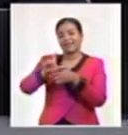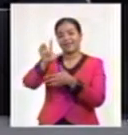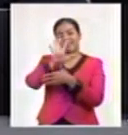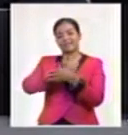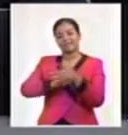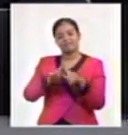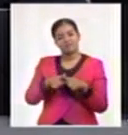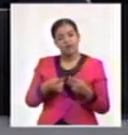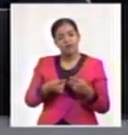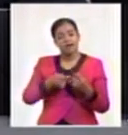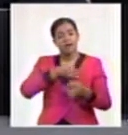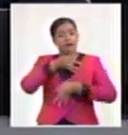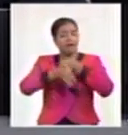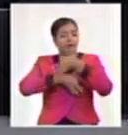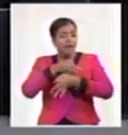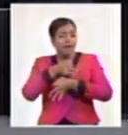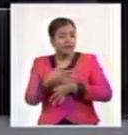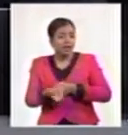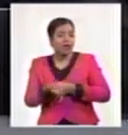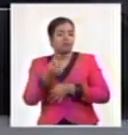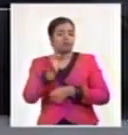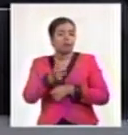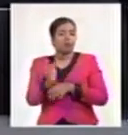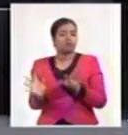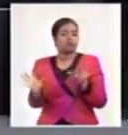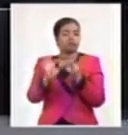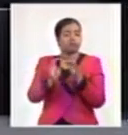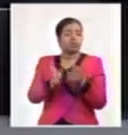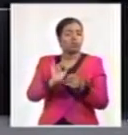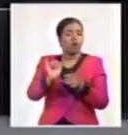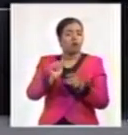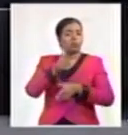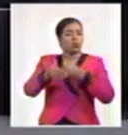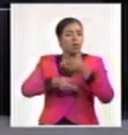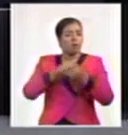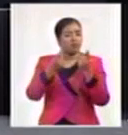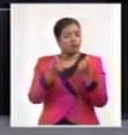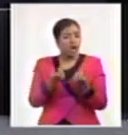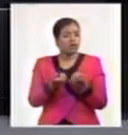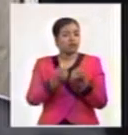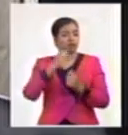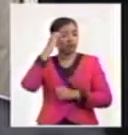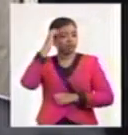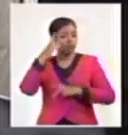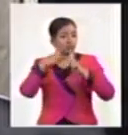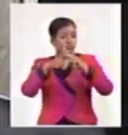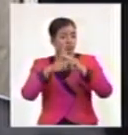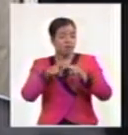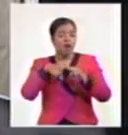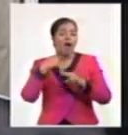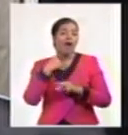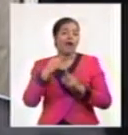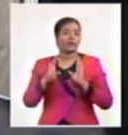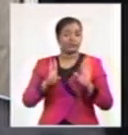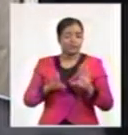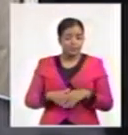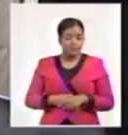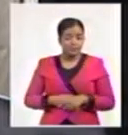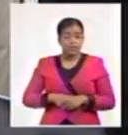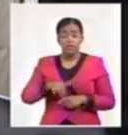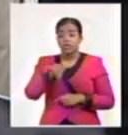de desafíos, de problemas que tienen que enfrentar muchos de estos gobiernos de cara a este año, pero hablábamos también